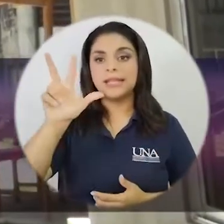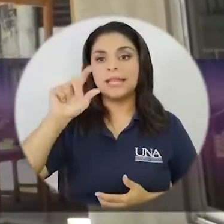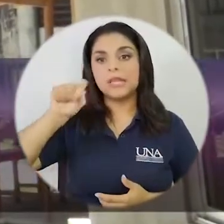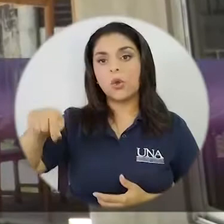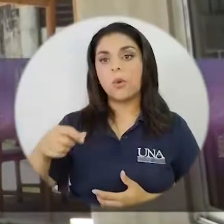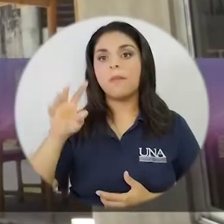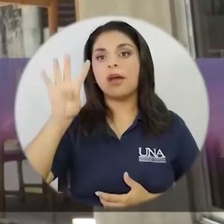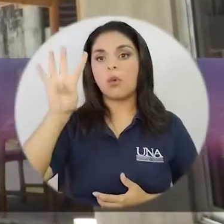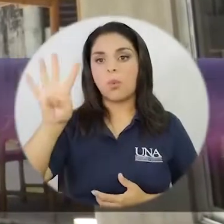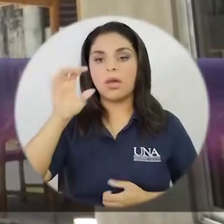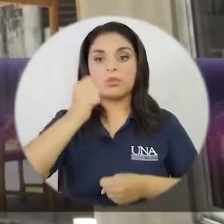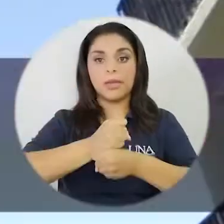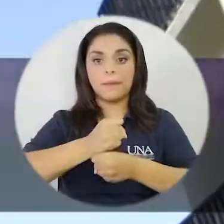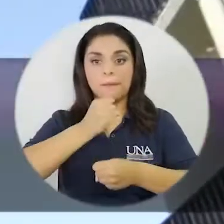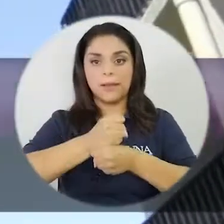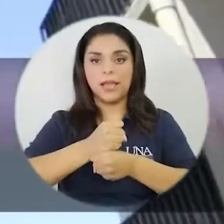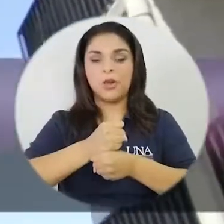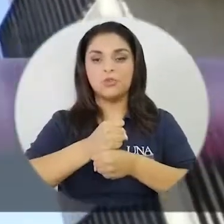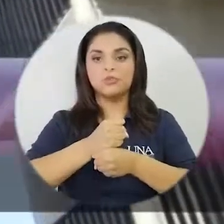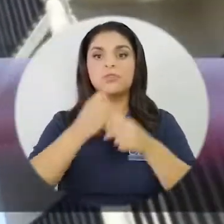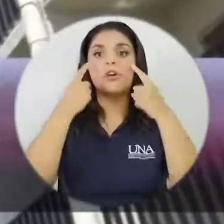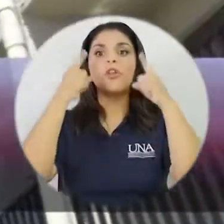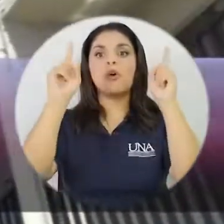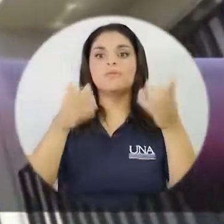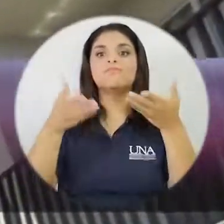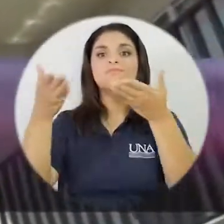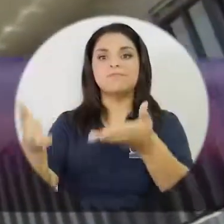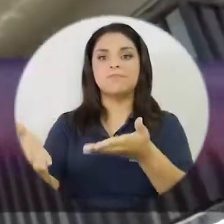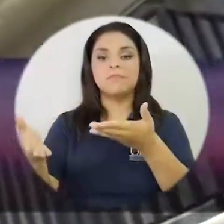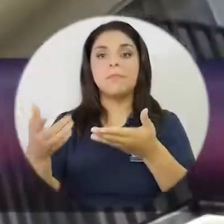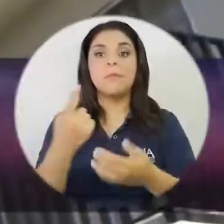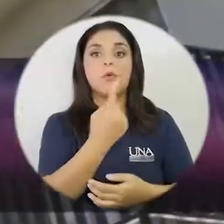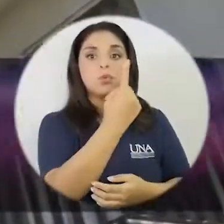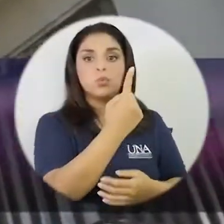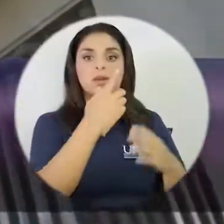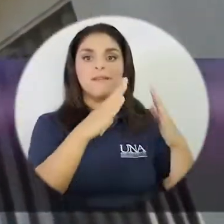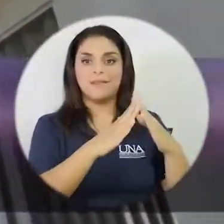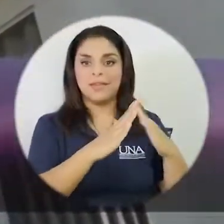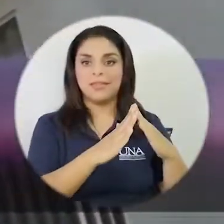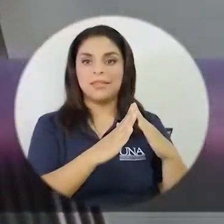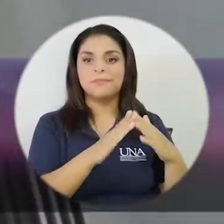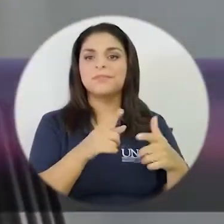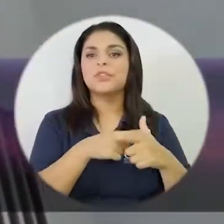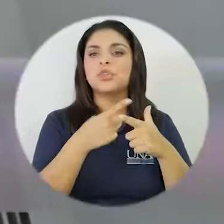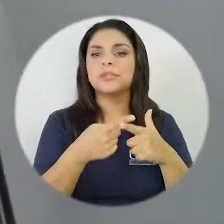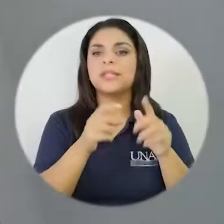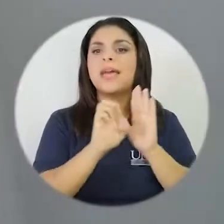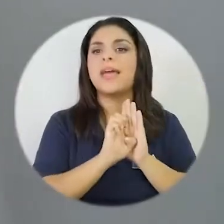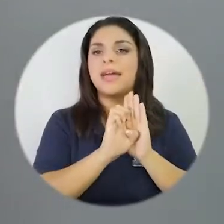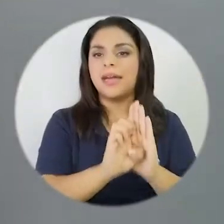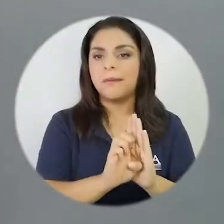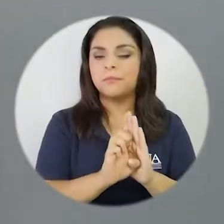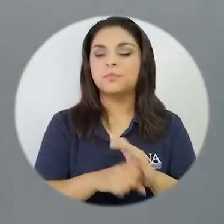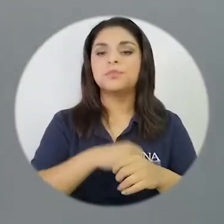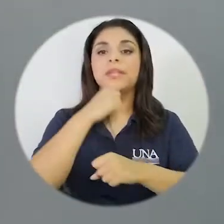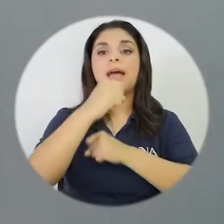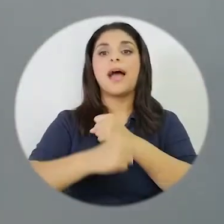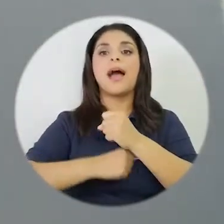3,4 empleos se generan por una vivienda. Entonces, si por ejemplo en el año